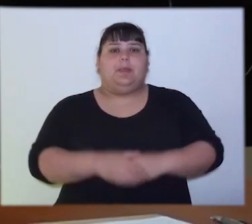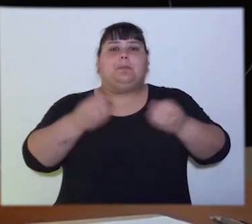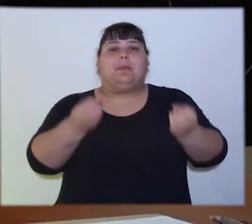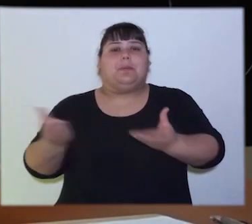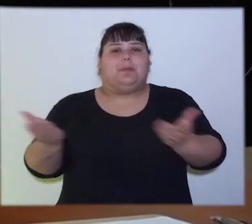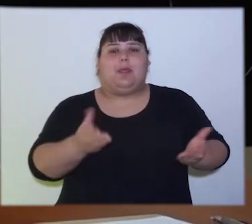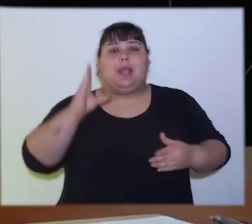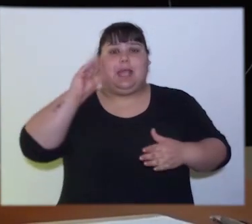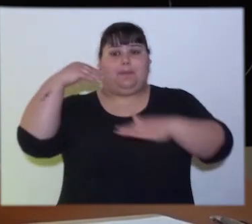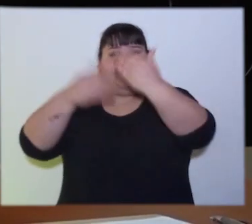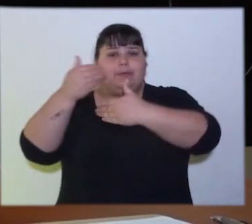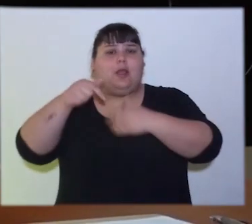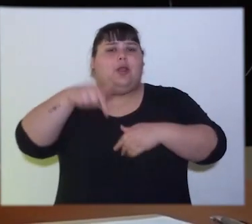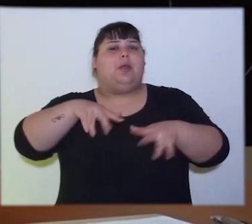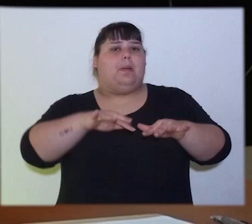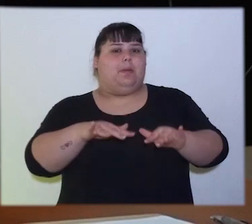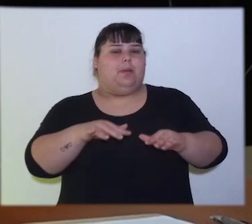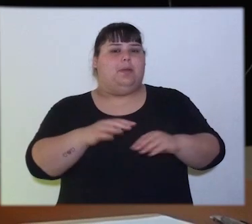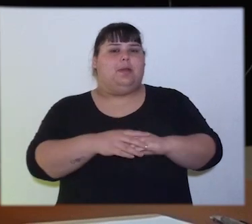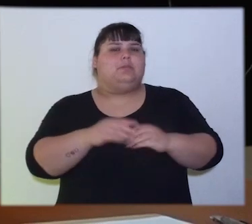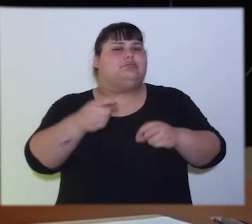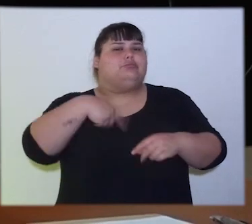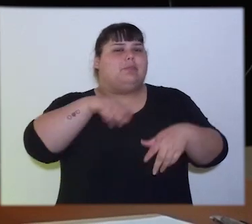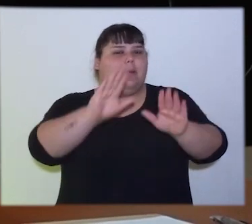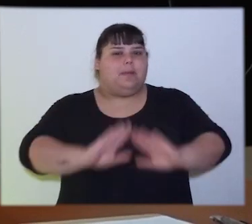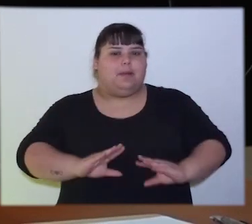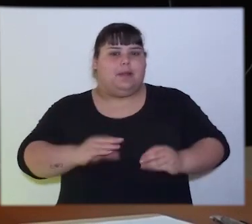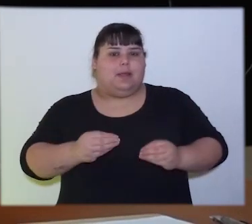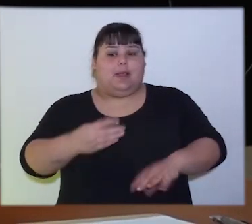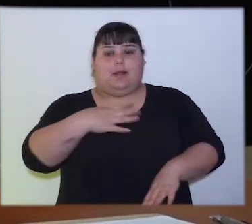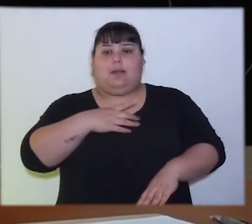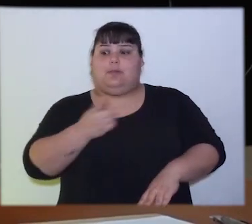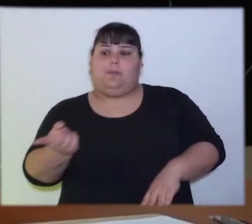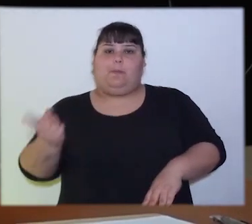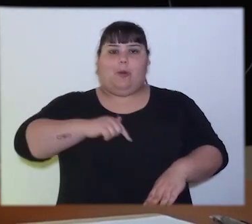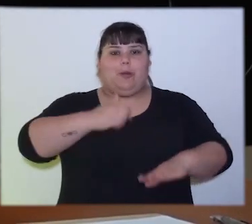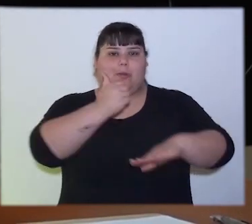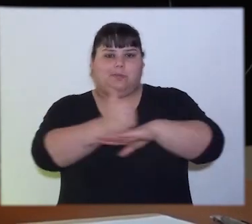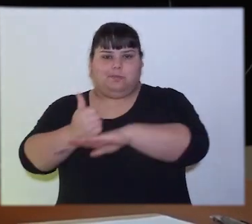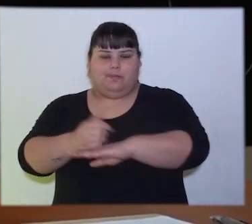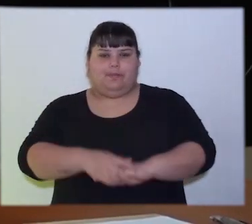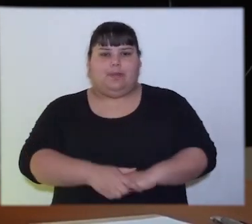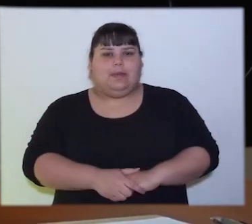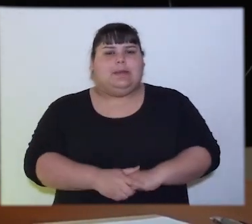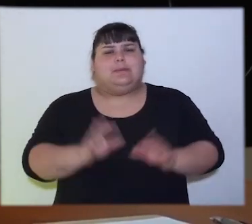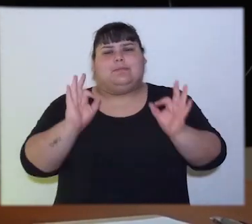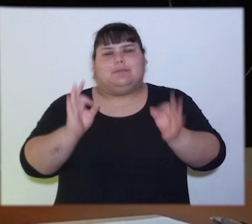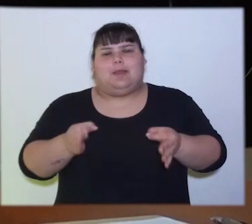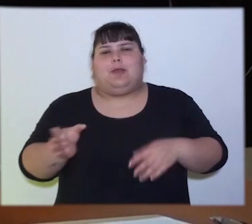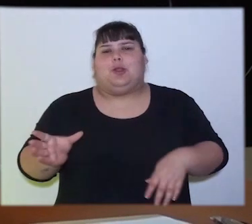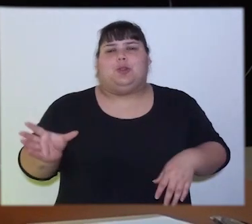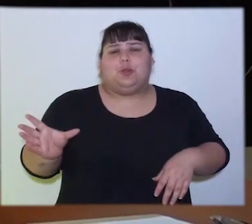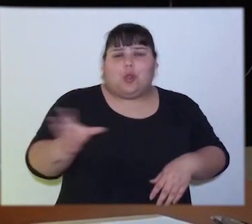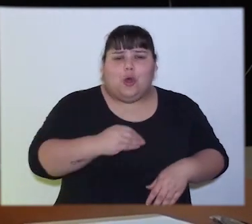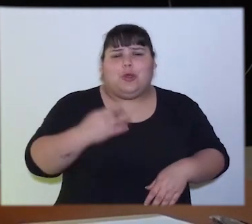Le damos la bienvenida a esta capacitación virtual, preparándonos para el retorno presencial a clases. Sabemos que